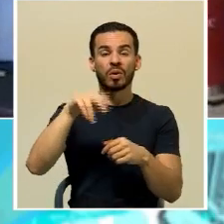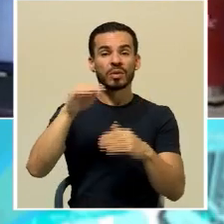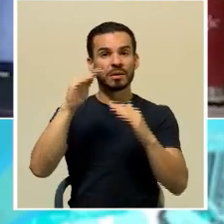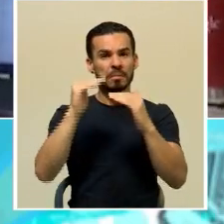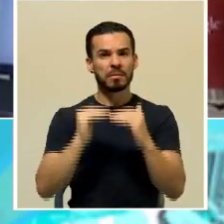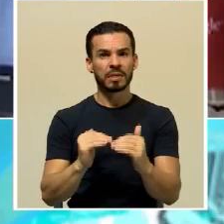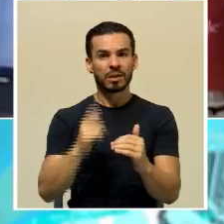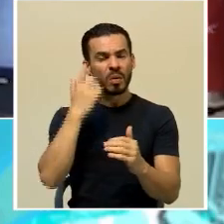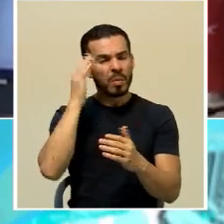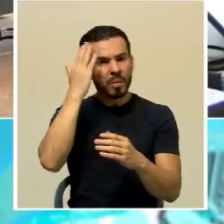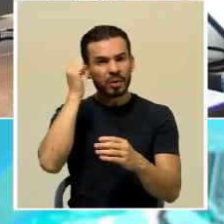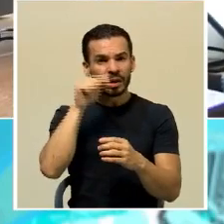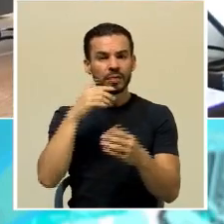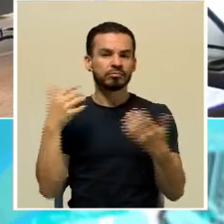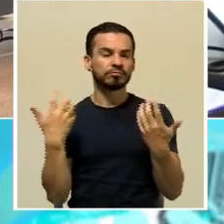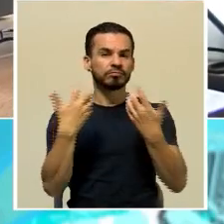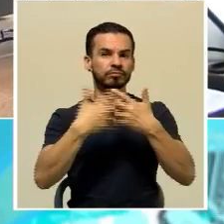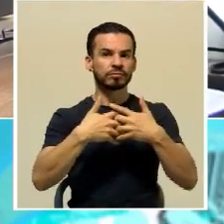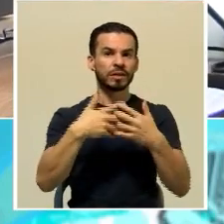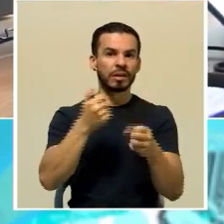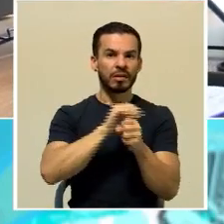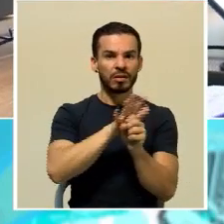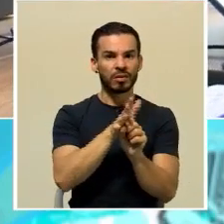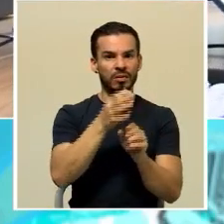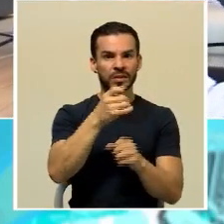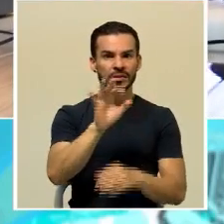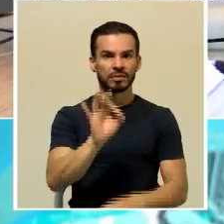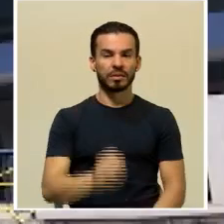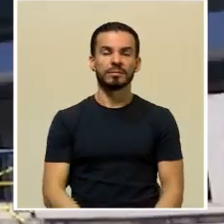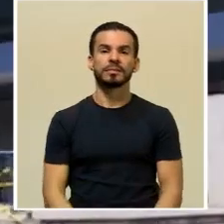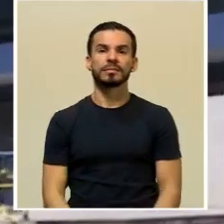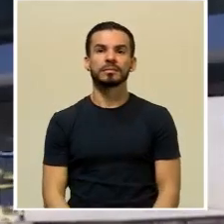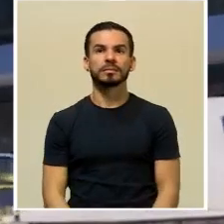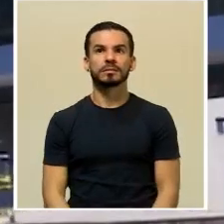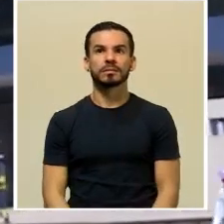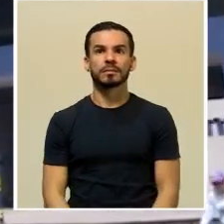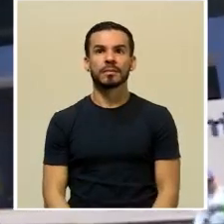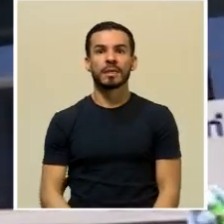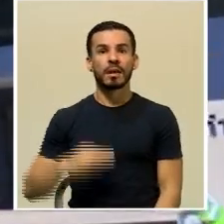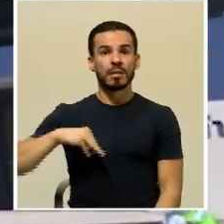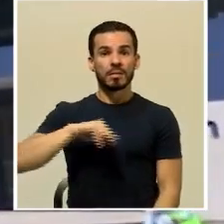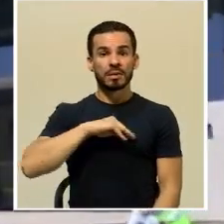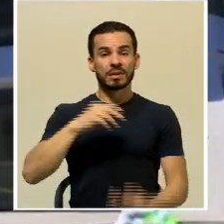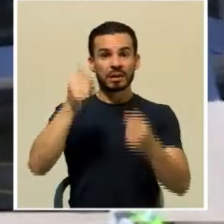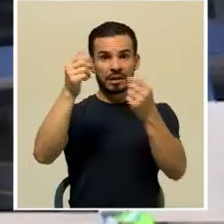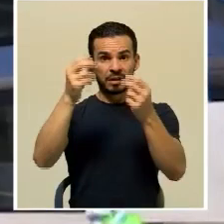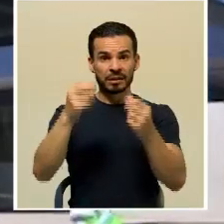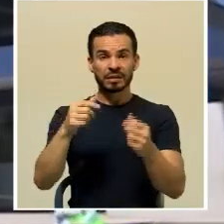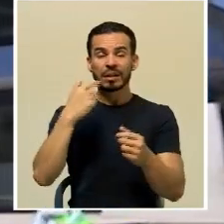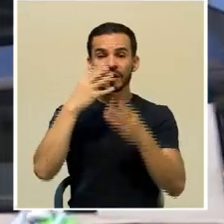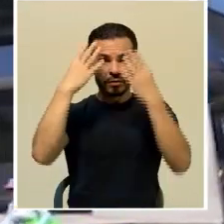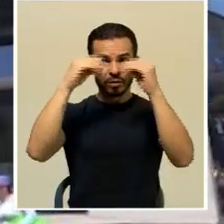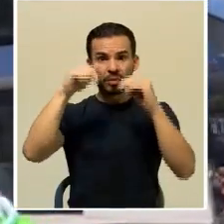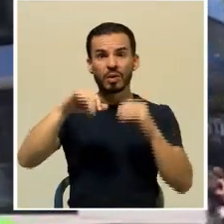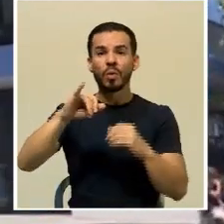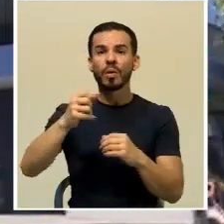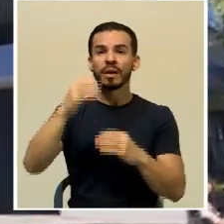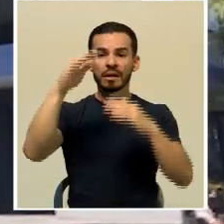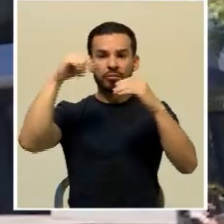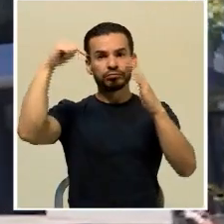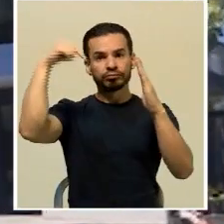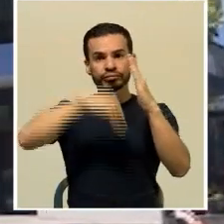argumentan que se debe a la pandemia que enfrenta el país. El Ministerio de Hacienda anunció este jueves una caída